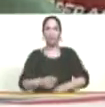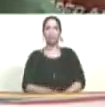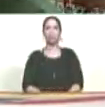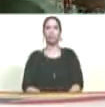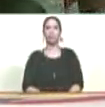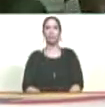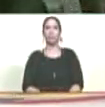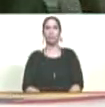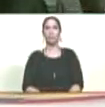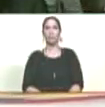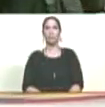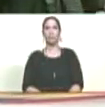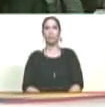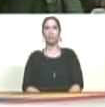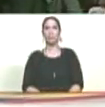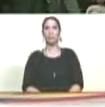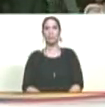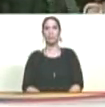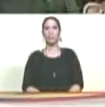cuánto pollo?